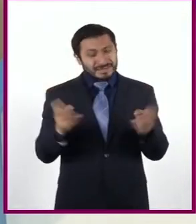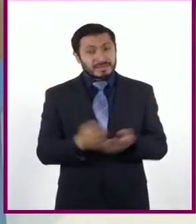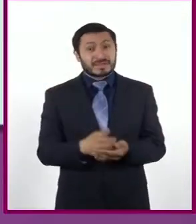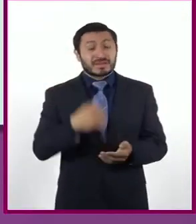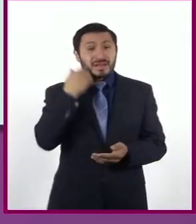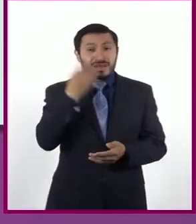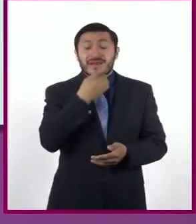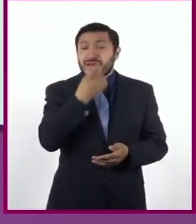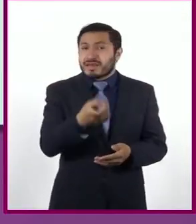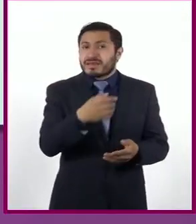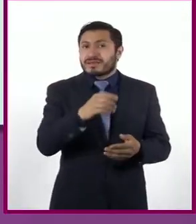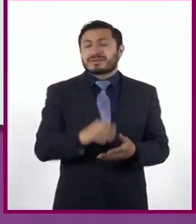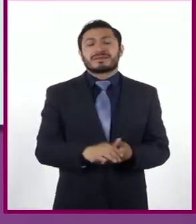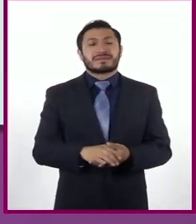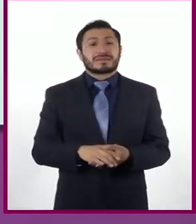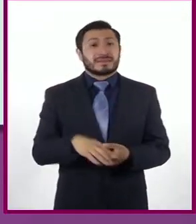que